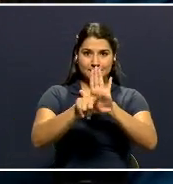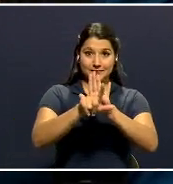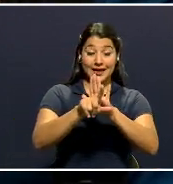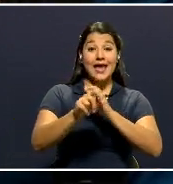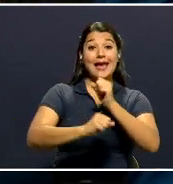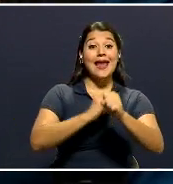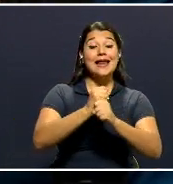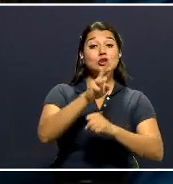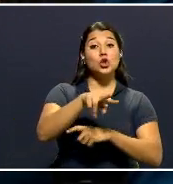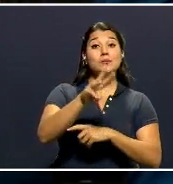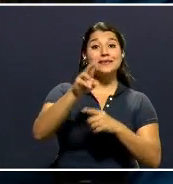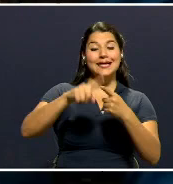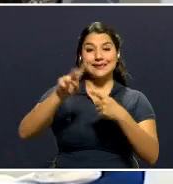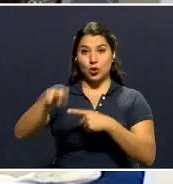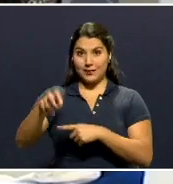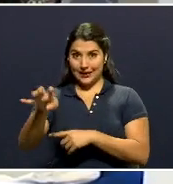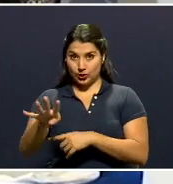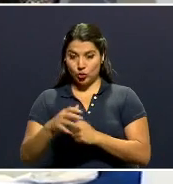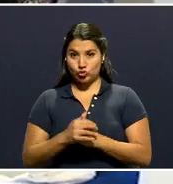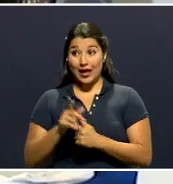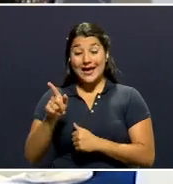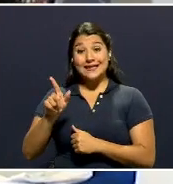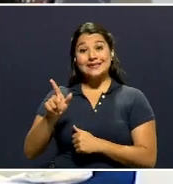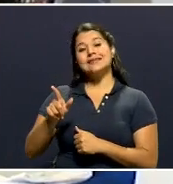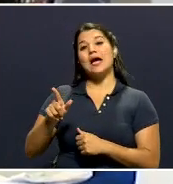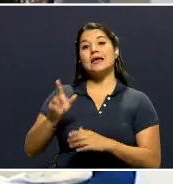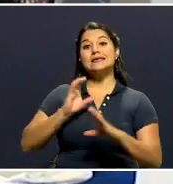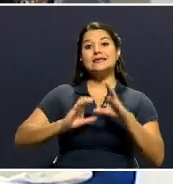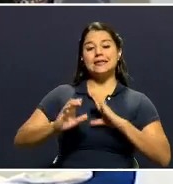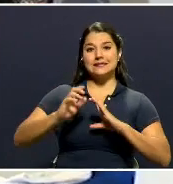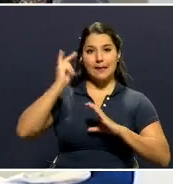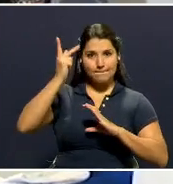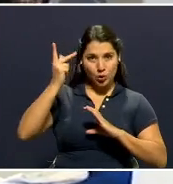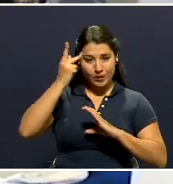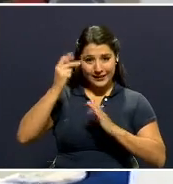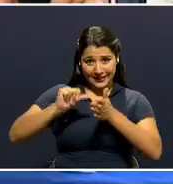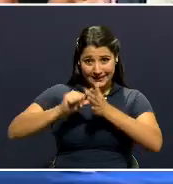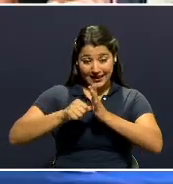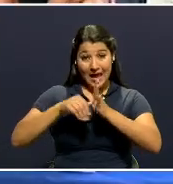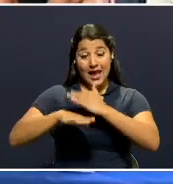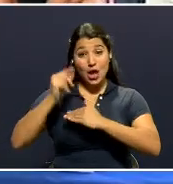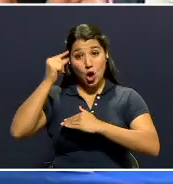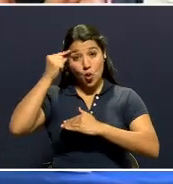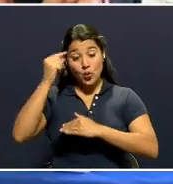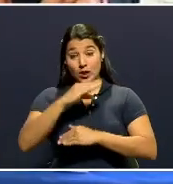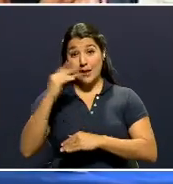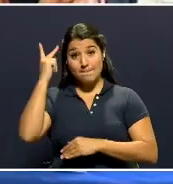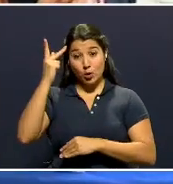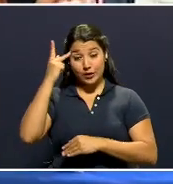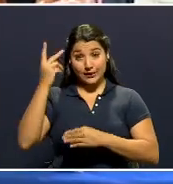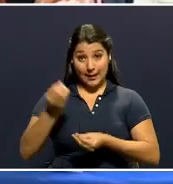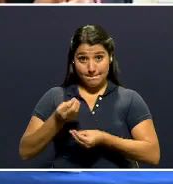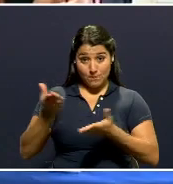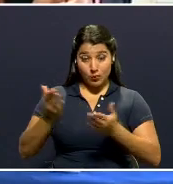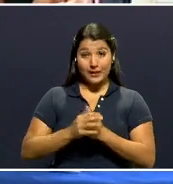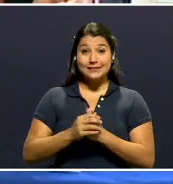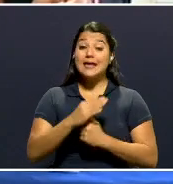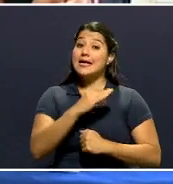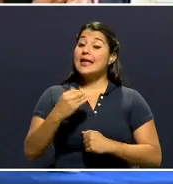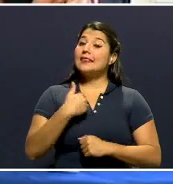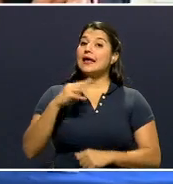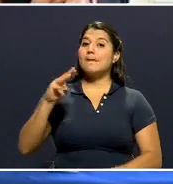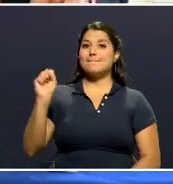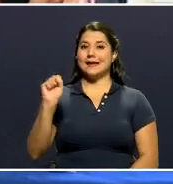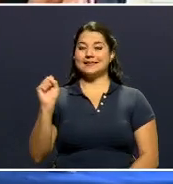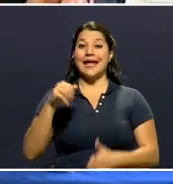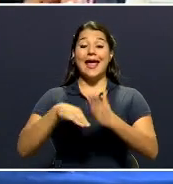periodo 2006-2014. Es licenciada en Ciencias Políticas con énfasis en Gobierno y Políticas Públicas y cuenta con una